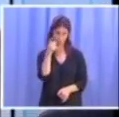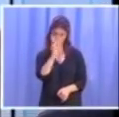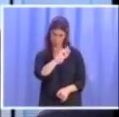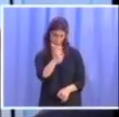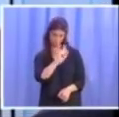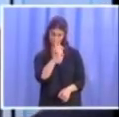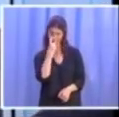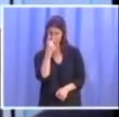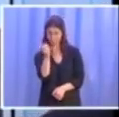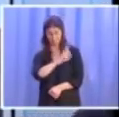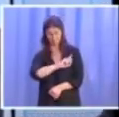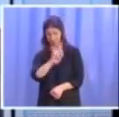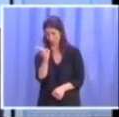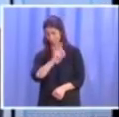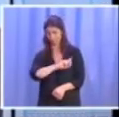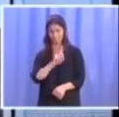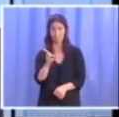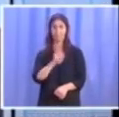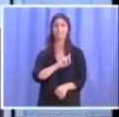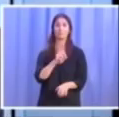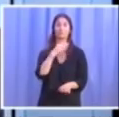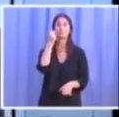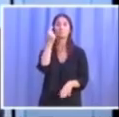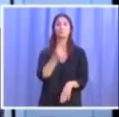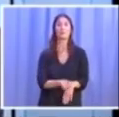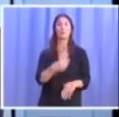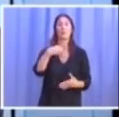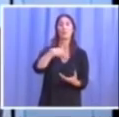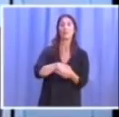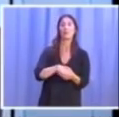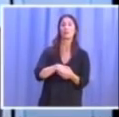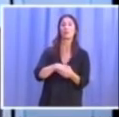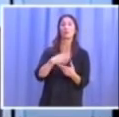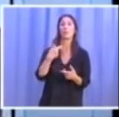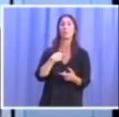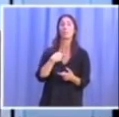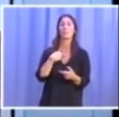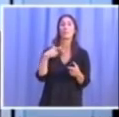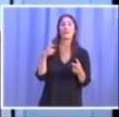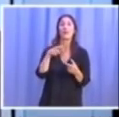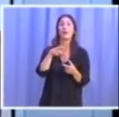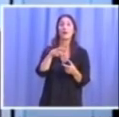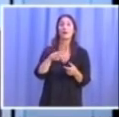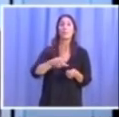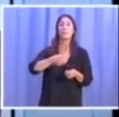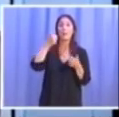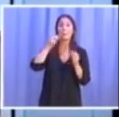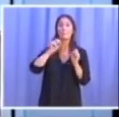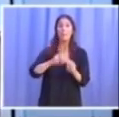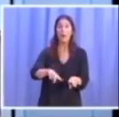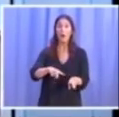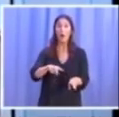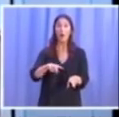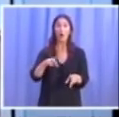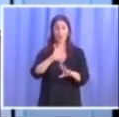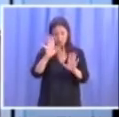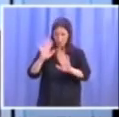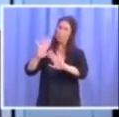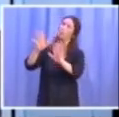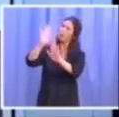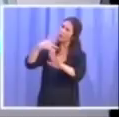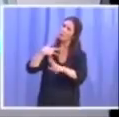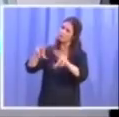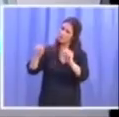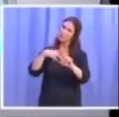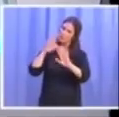he sentado con el gobierno de la Junta, con un gobierno de la Junta, eso es lo que cuanto mal, cuanto peor, mejor para usted. Déjame que termine. No va a